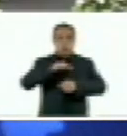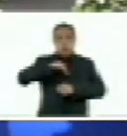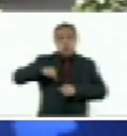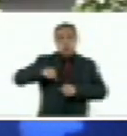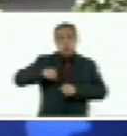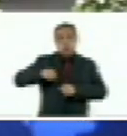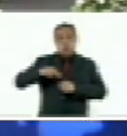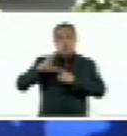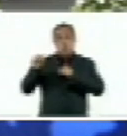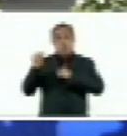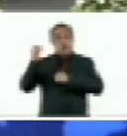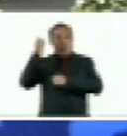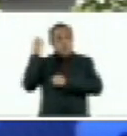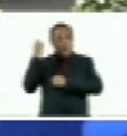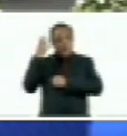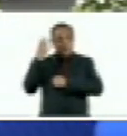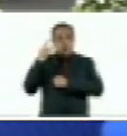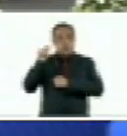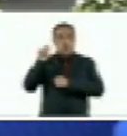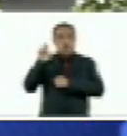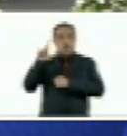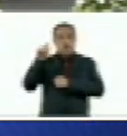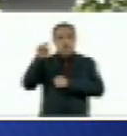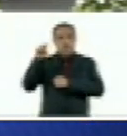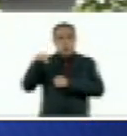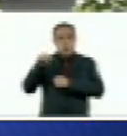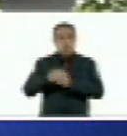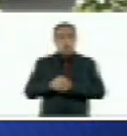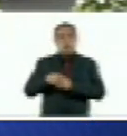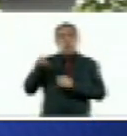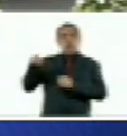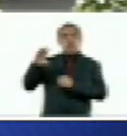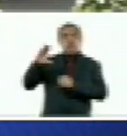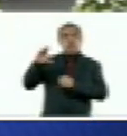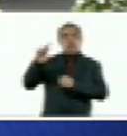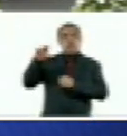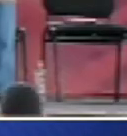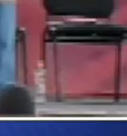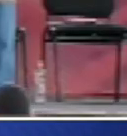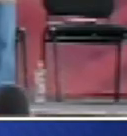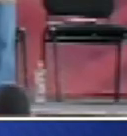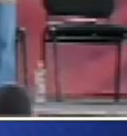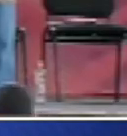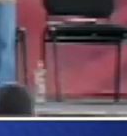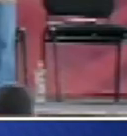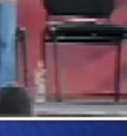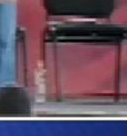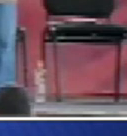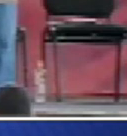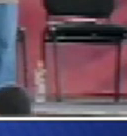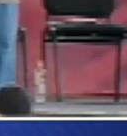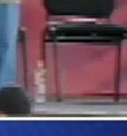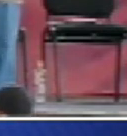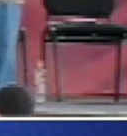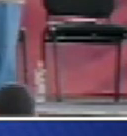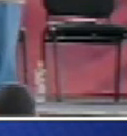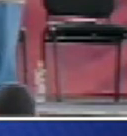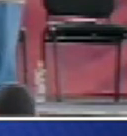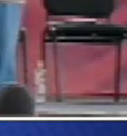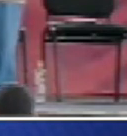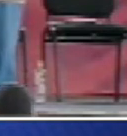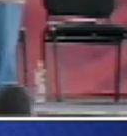5.000 millones de pesos con el que podrías incluso incrementar el número de beneficiarios pero no lo hacen